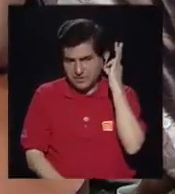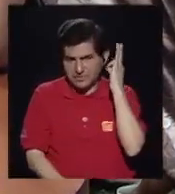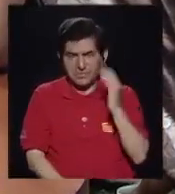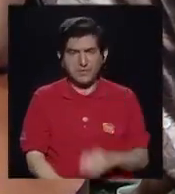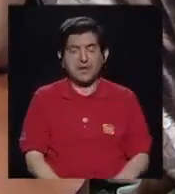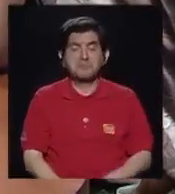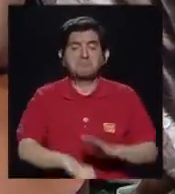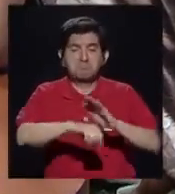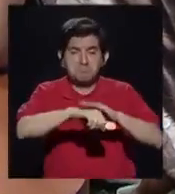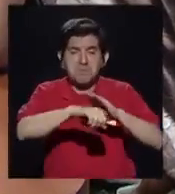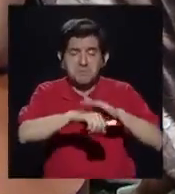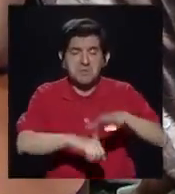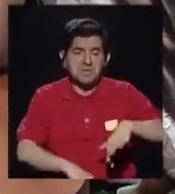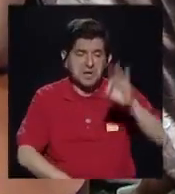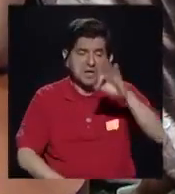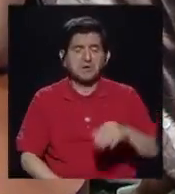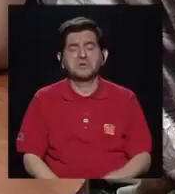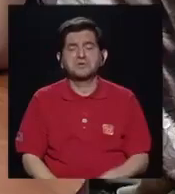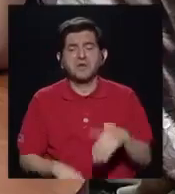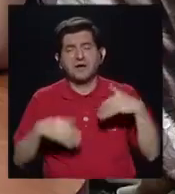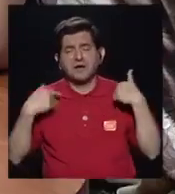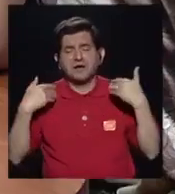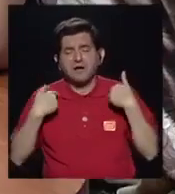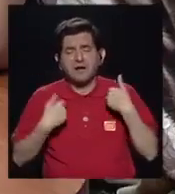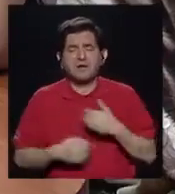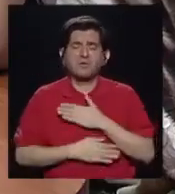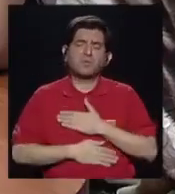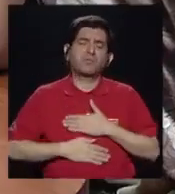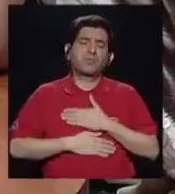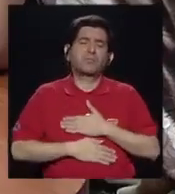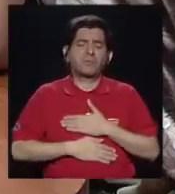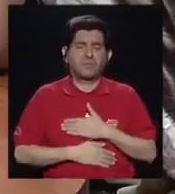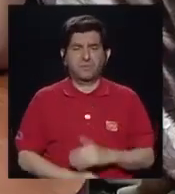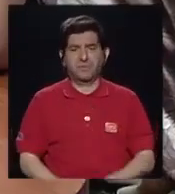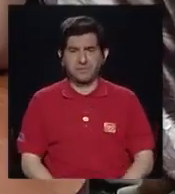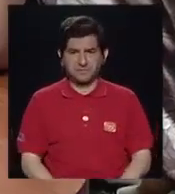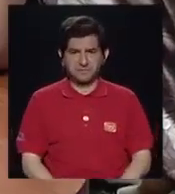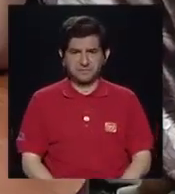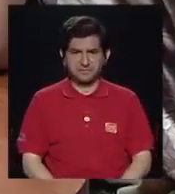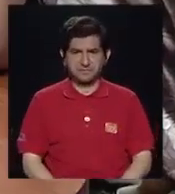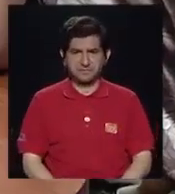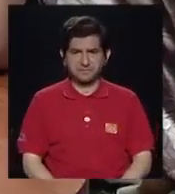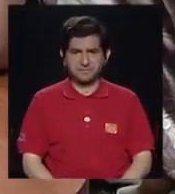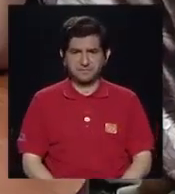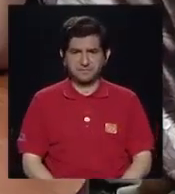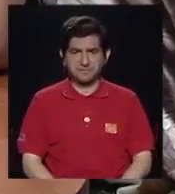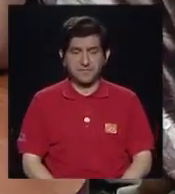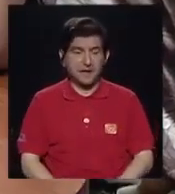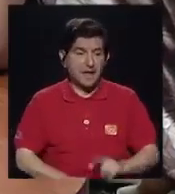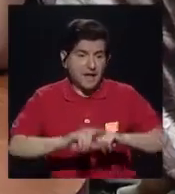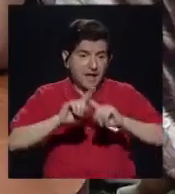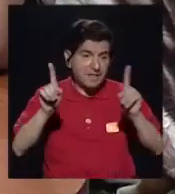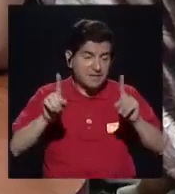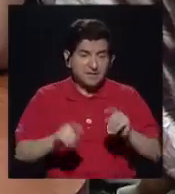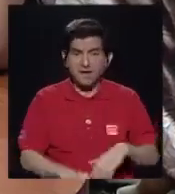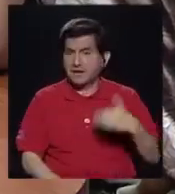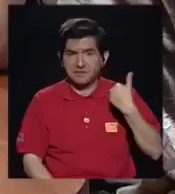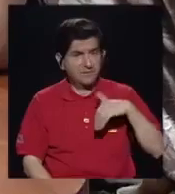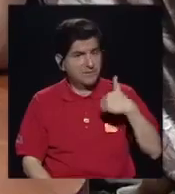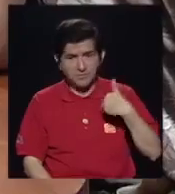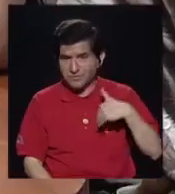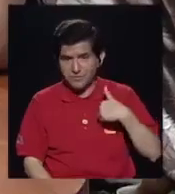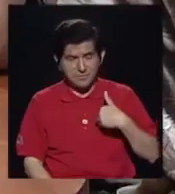que nos permiten encontrar contentamiento gozo y ludicidad mucho más fácilmente que a los